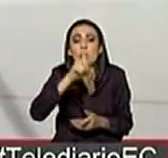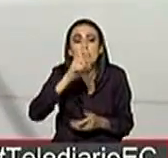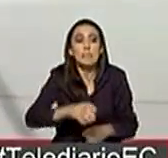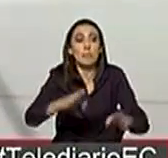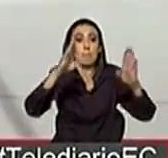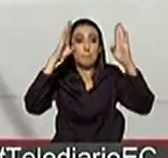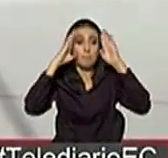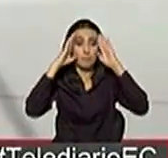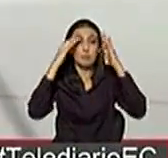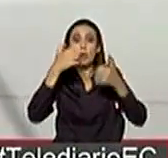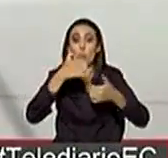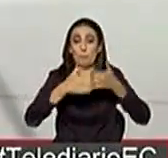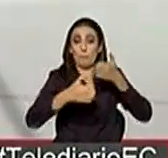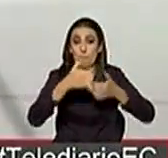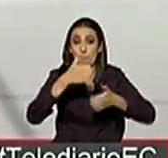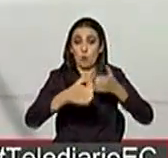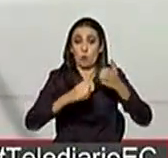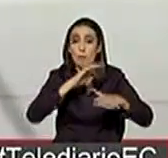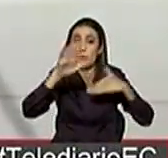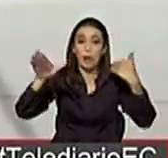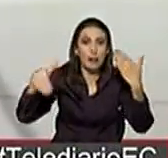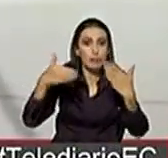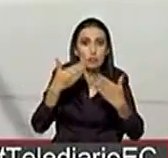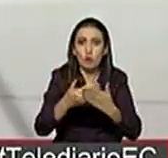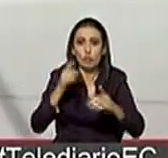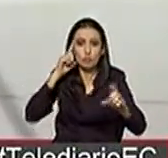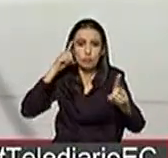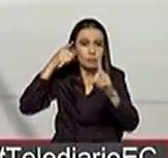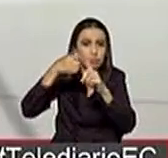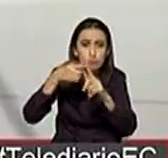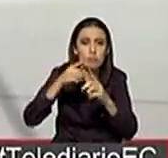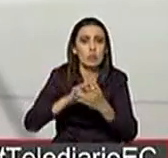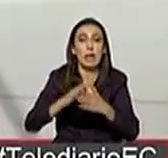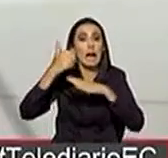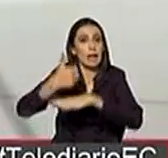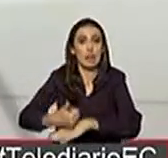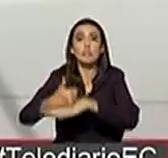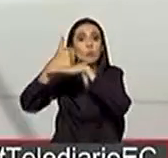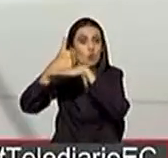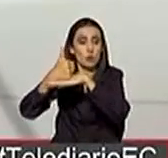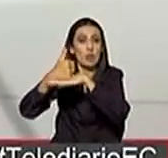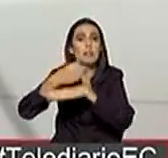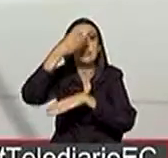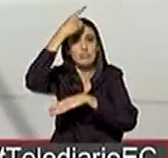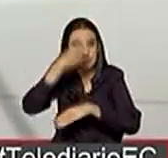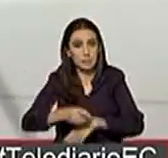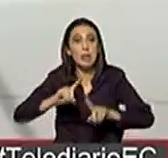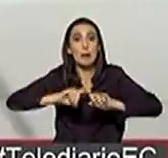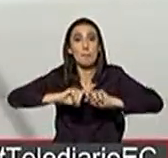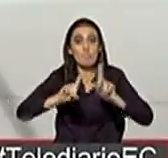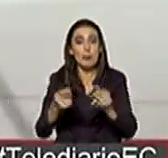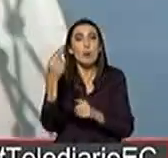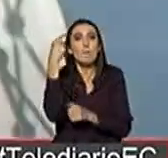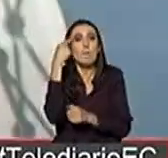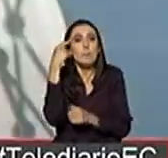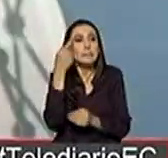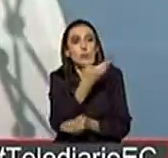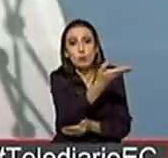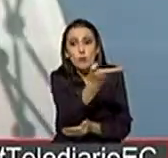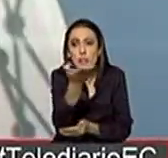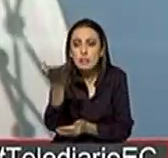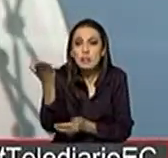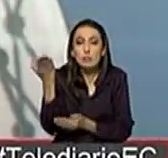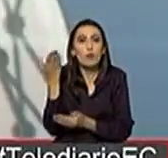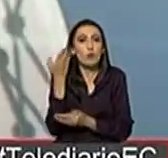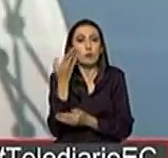que este es un problema que nos afecta a todos y que las autoridades finalmente deben tomar decisiones en torno a esos puntos que